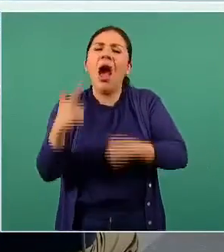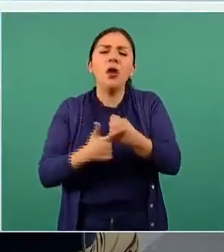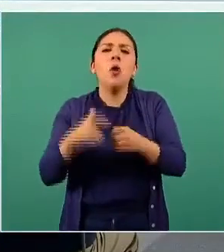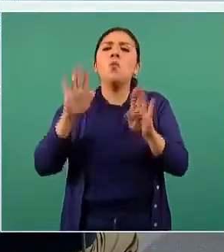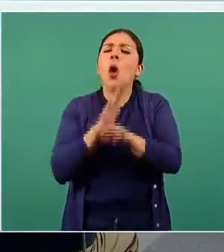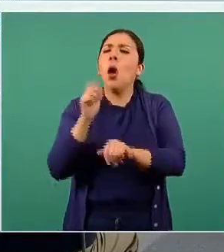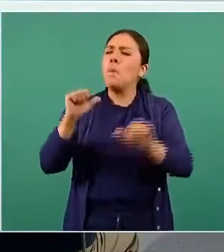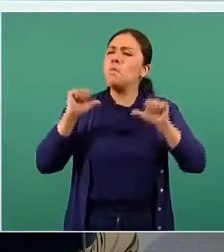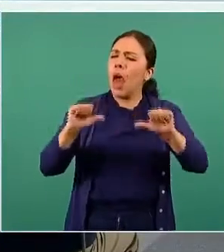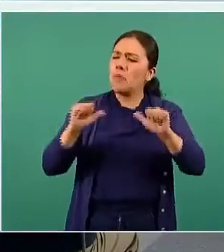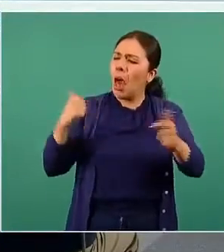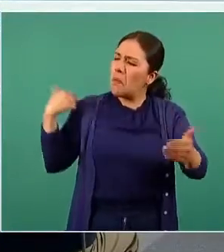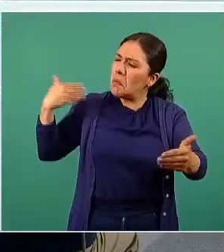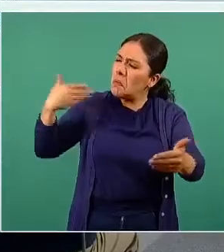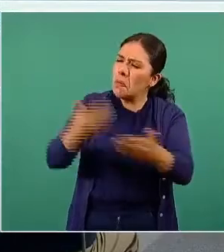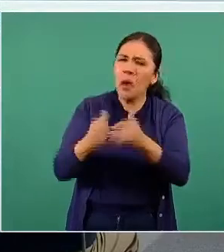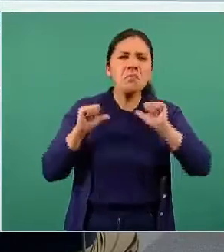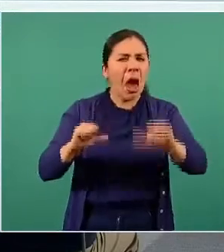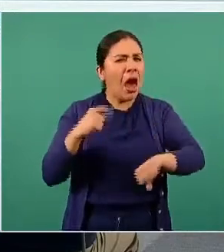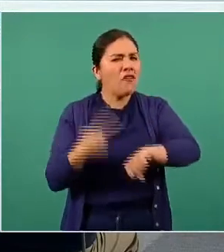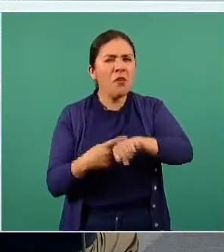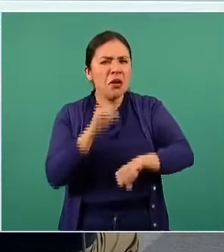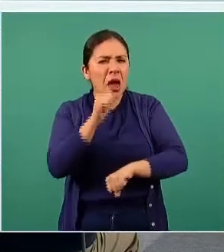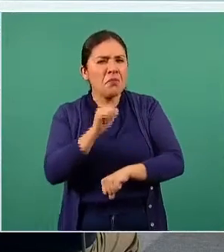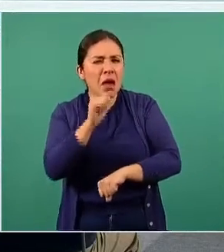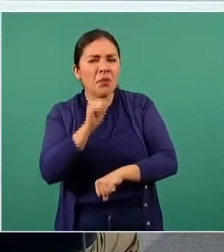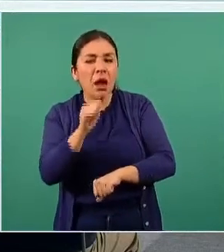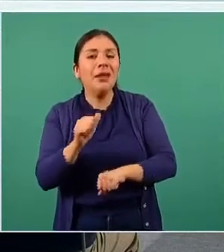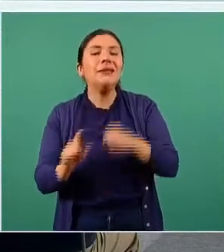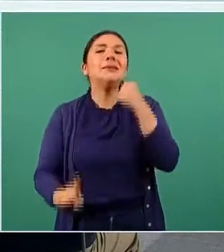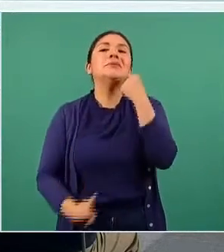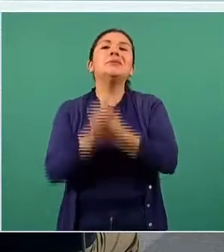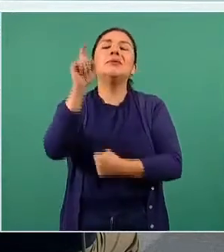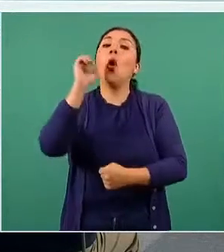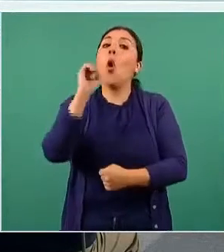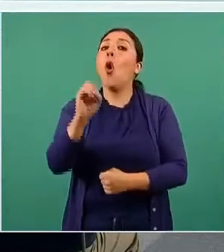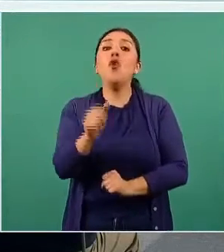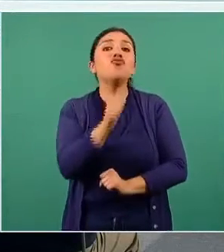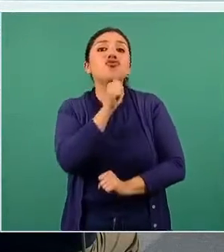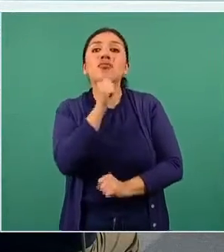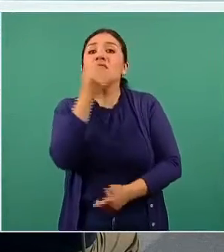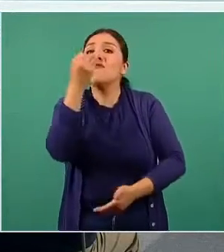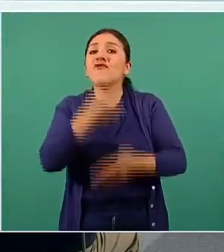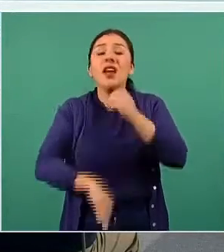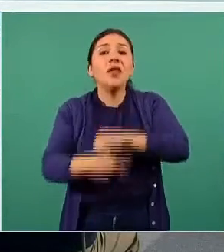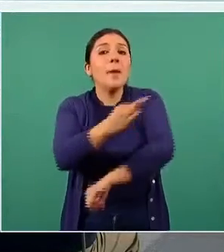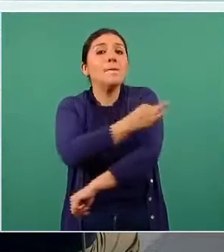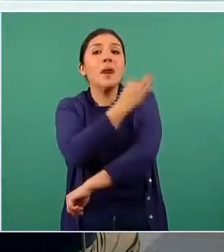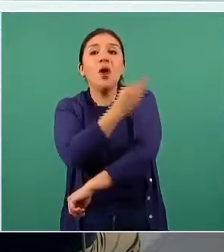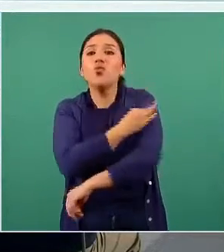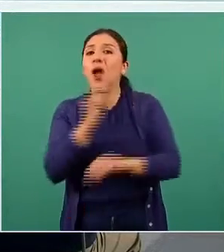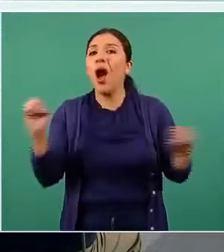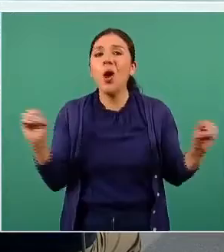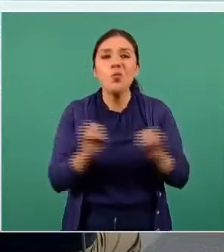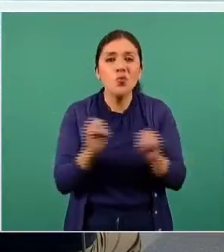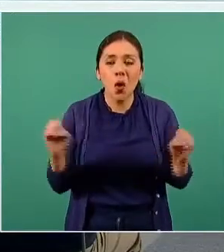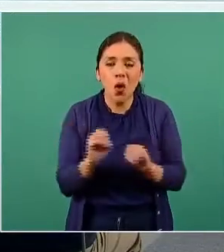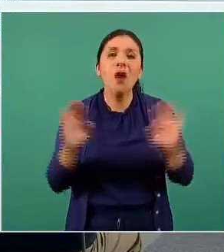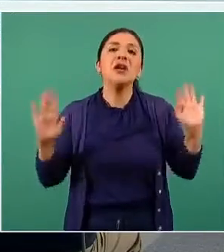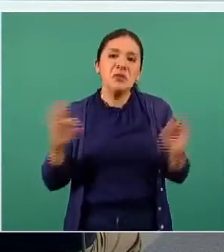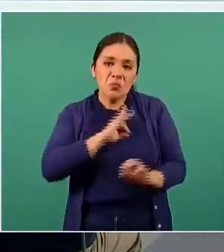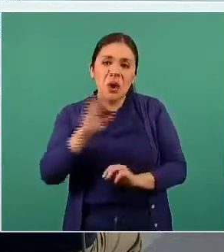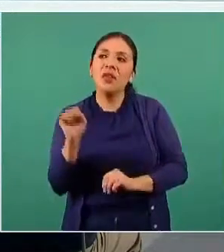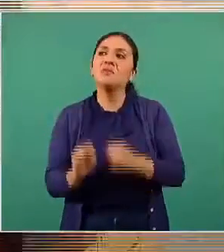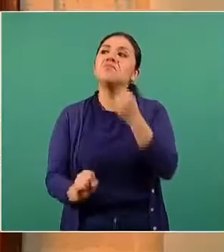enfermaron durante toda la pandemia, o porque todavía no pertenecen a los grupos que han recibido las primeras o inclusive segundas dosis